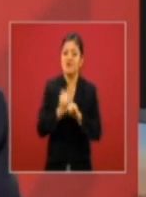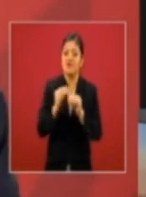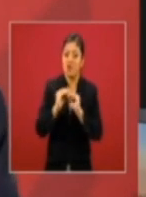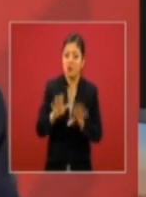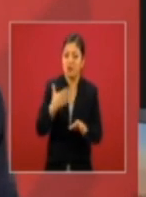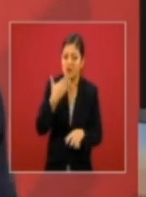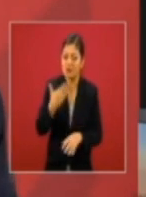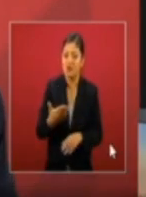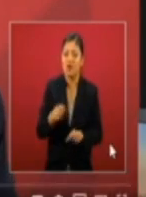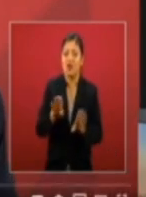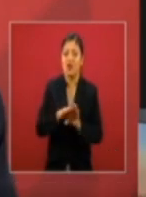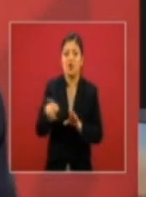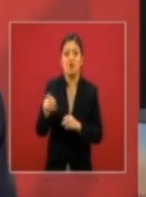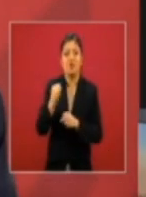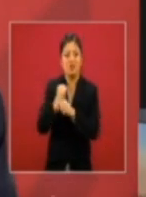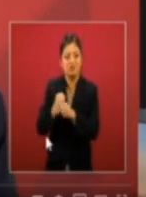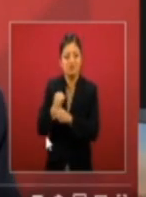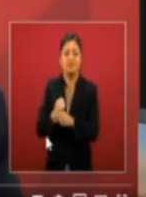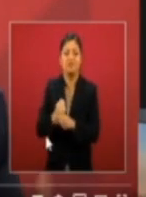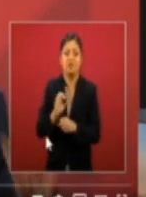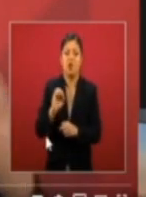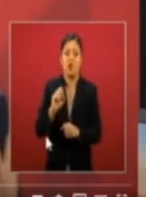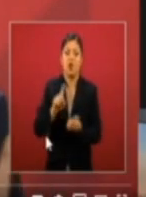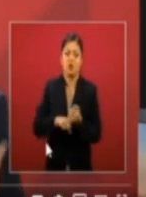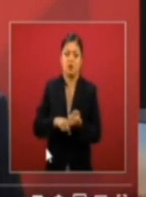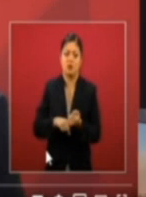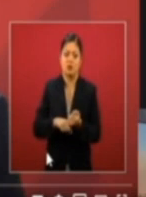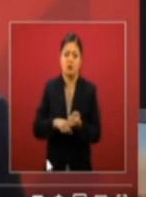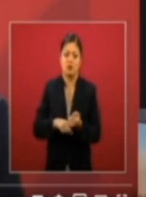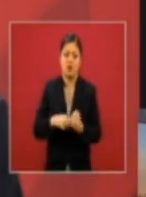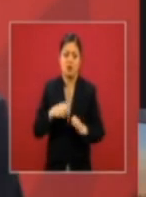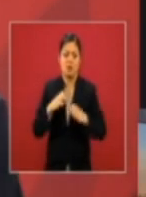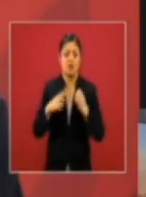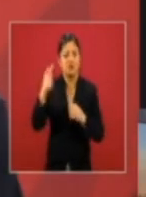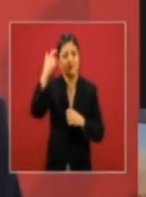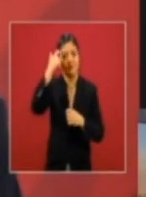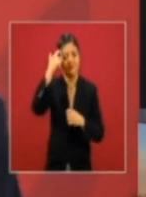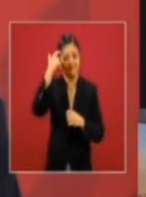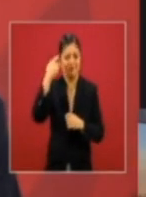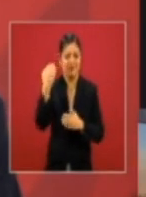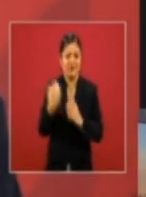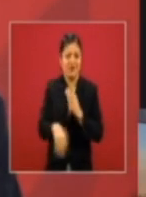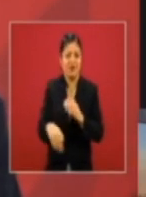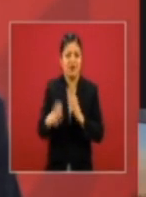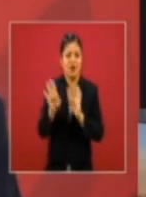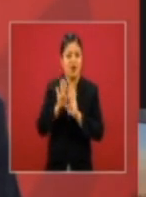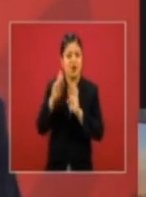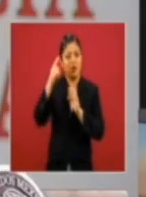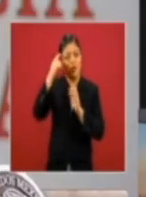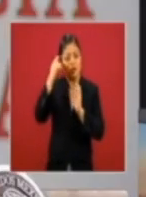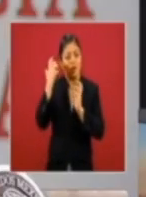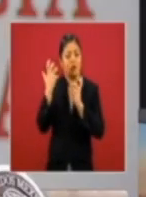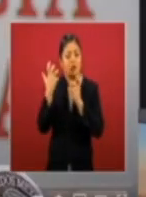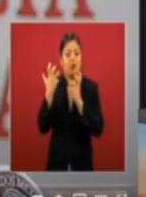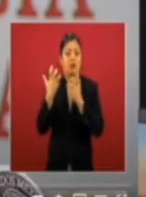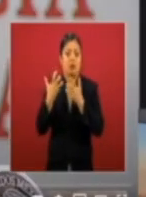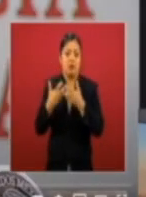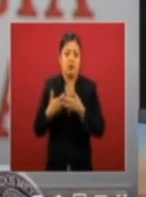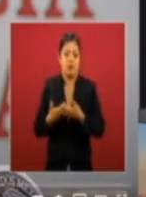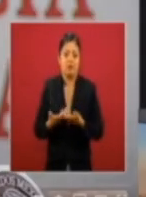información como intelectuales o incluso emocionales que les permitieran procesar con un poquito más de